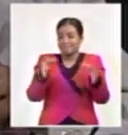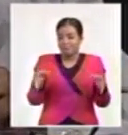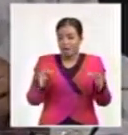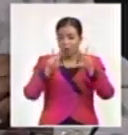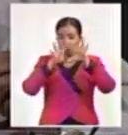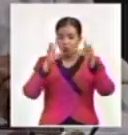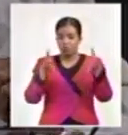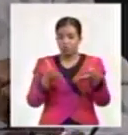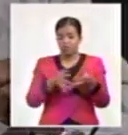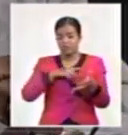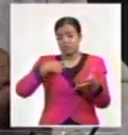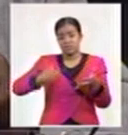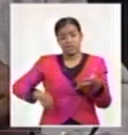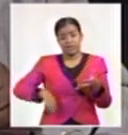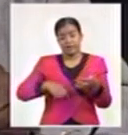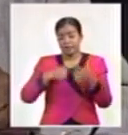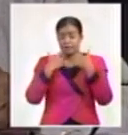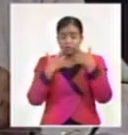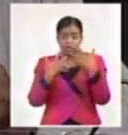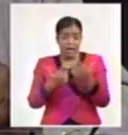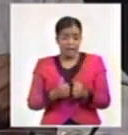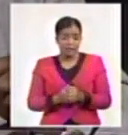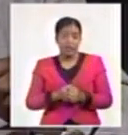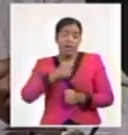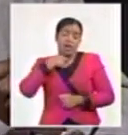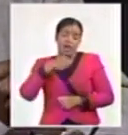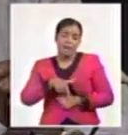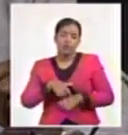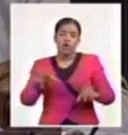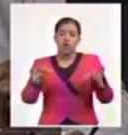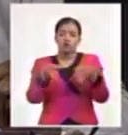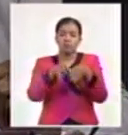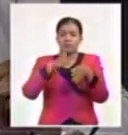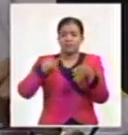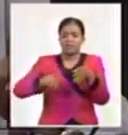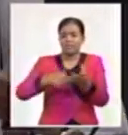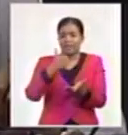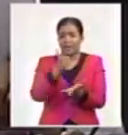creando, como los BRICS, la organización de Shanghái, etcétera.